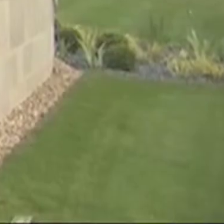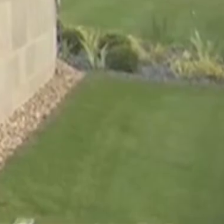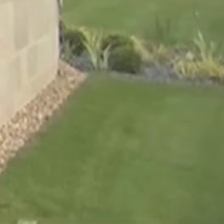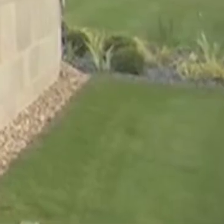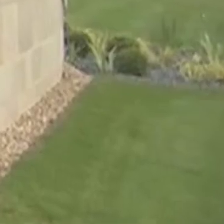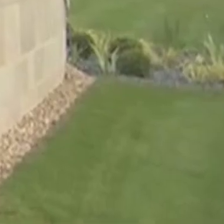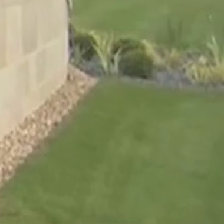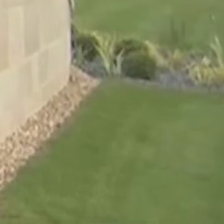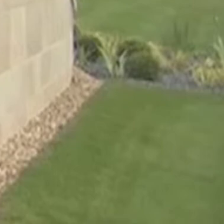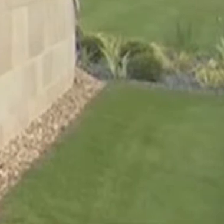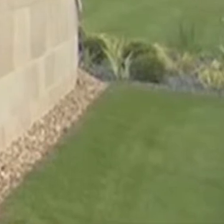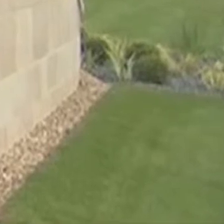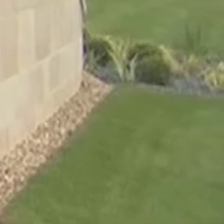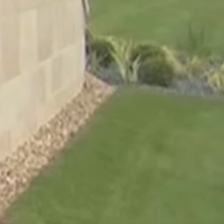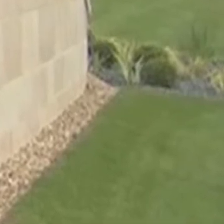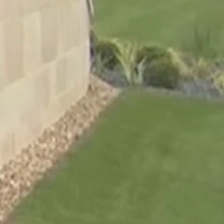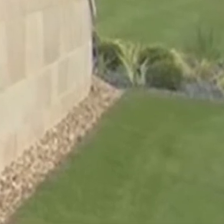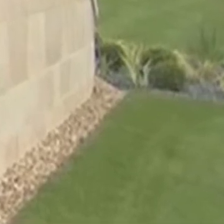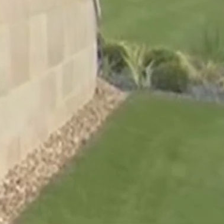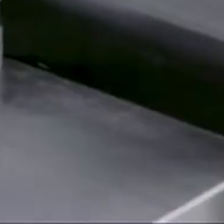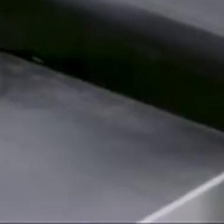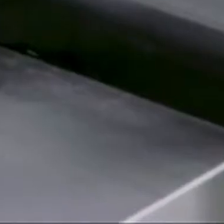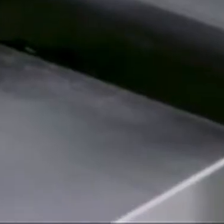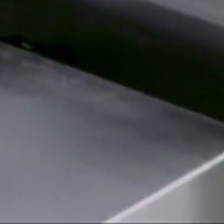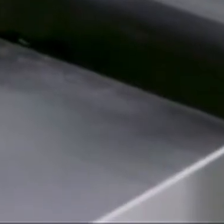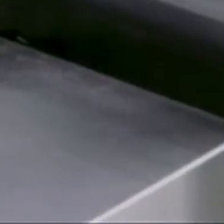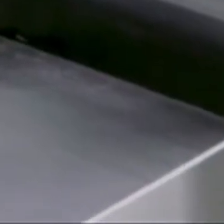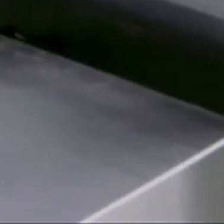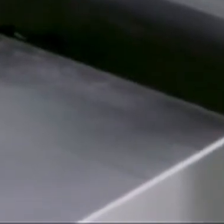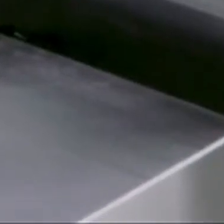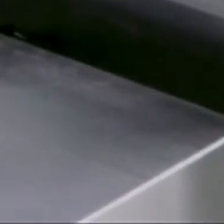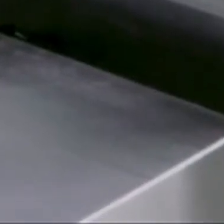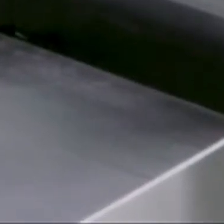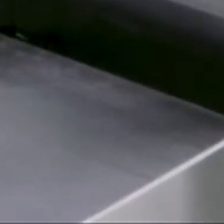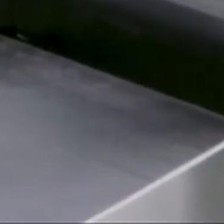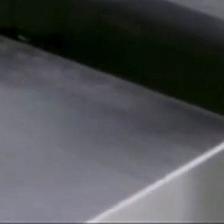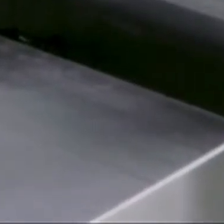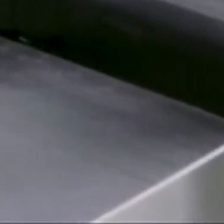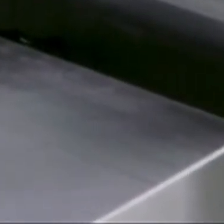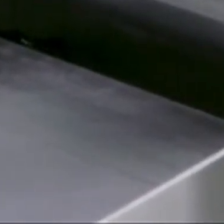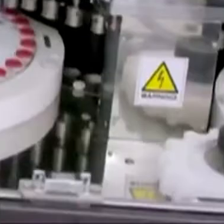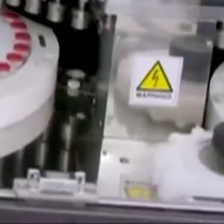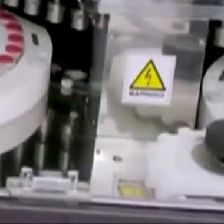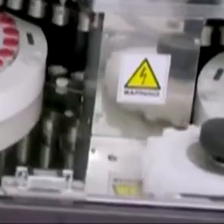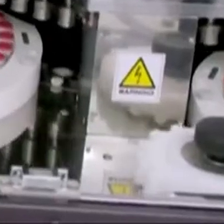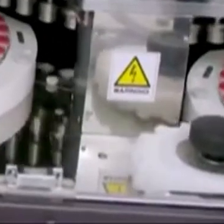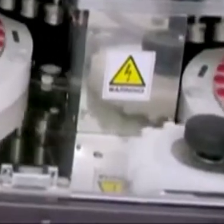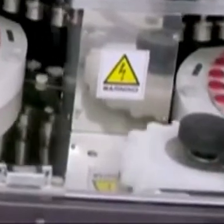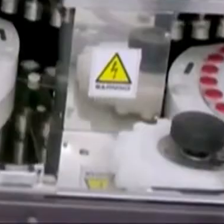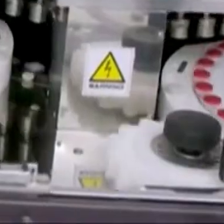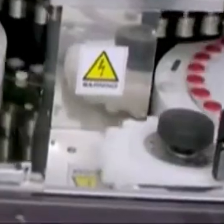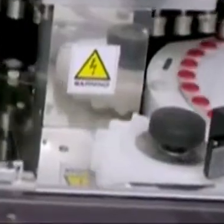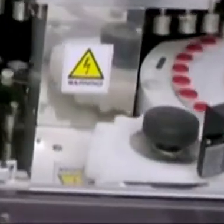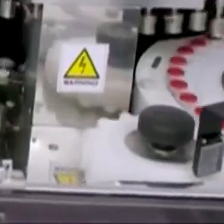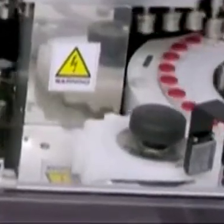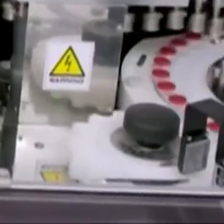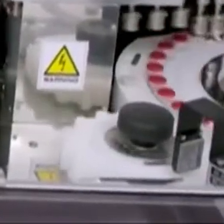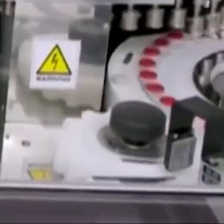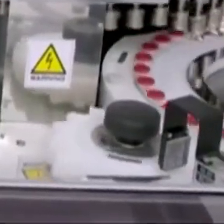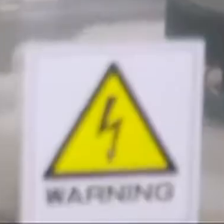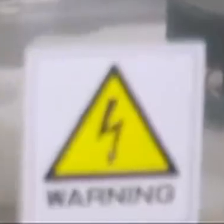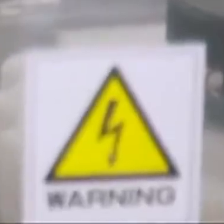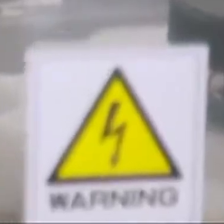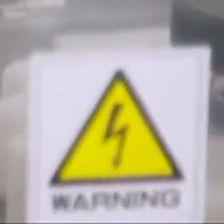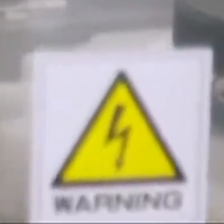acuerdo con la farmacéutica astrazéneca para distribuir la vacuna a z de 12 22